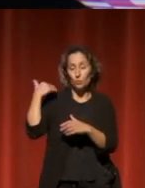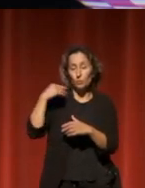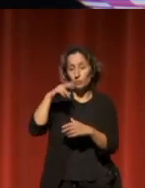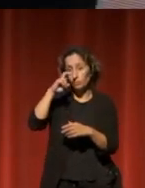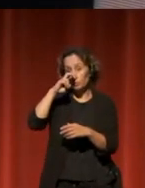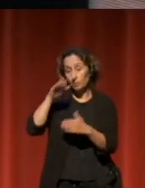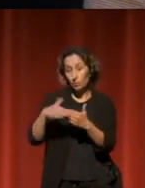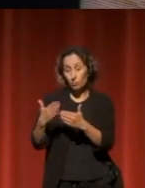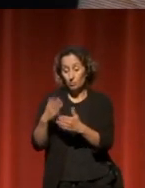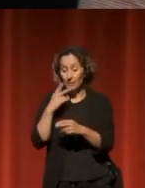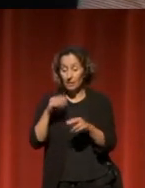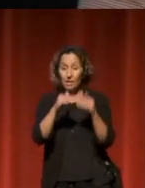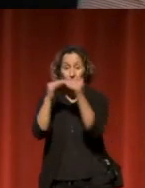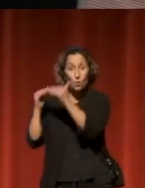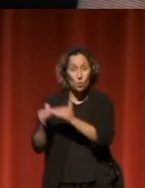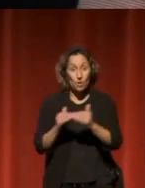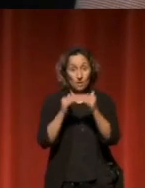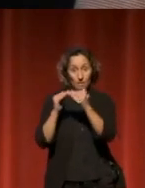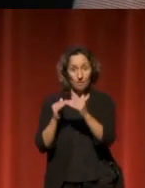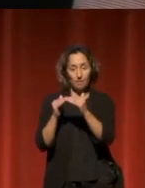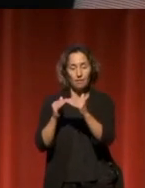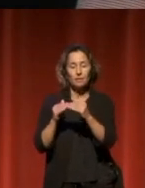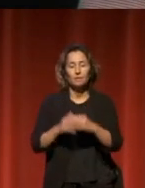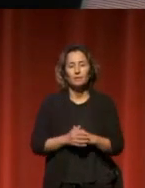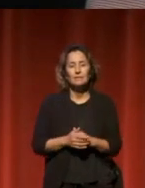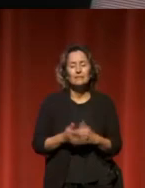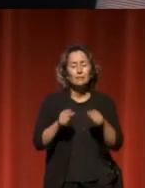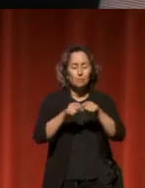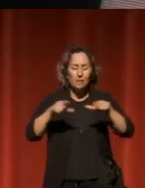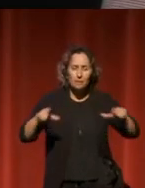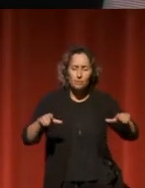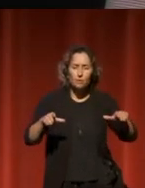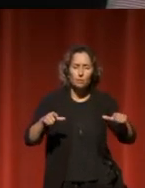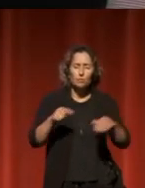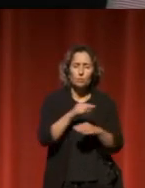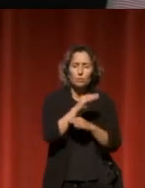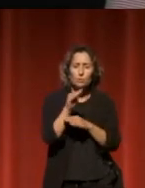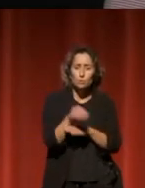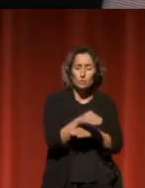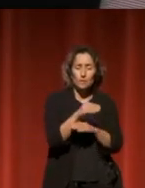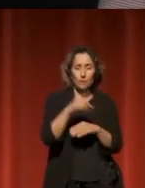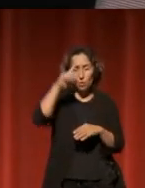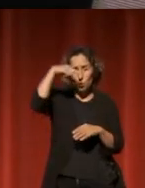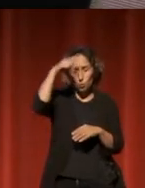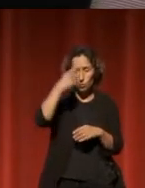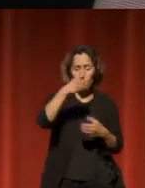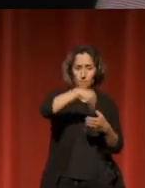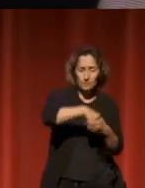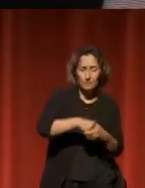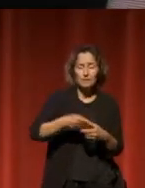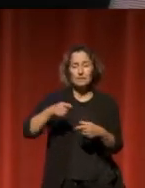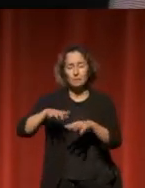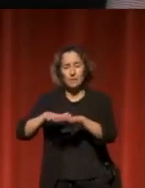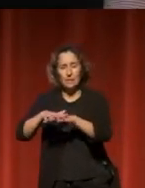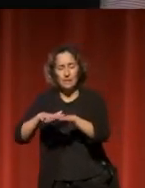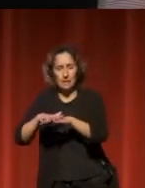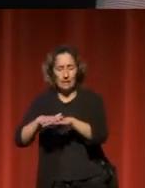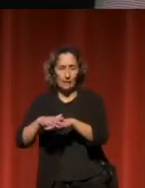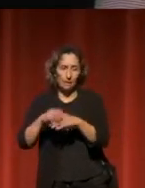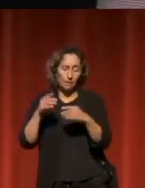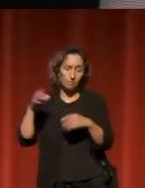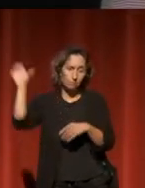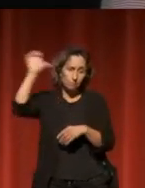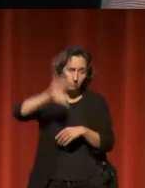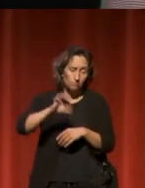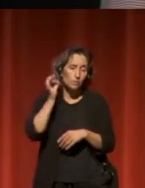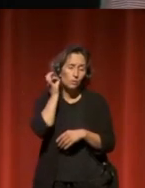de Género en la Cultura, miembro de la plataforma Sostenibilidad y Cultura y de la red Her Story de Mujeres Europeas